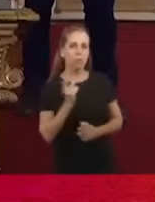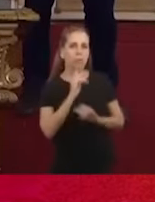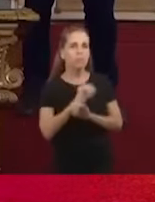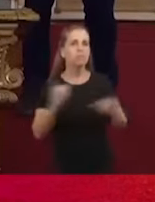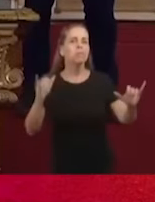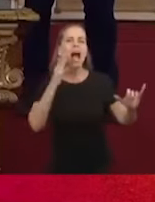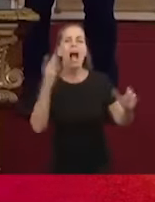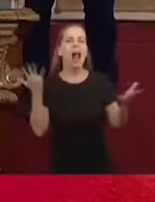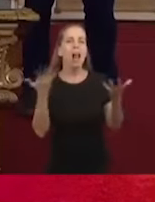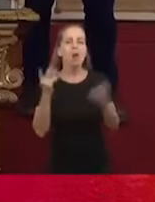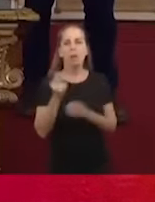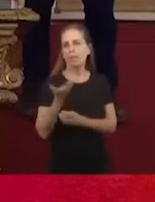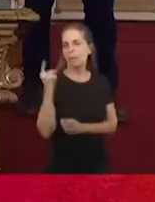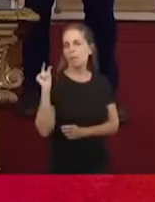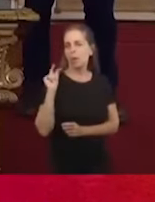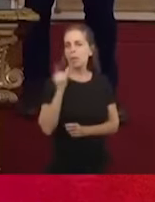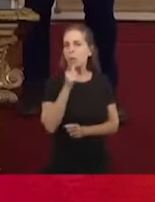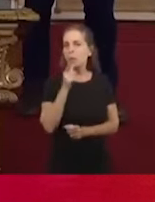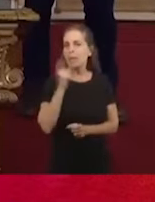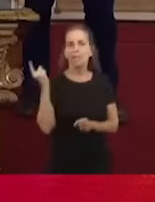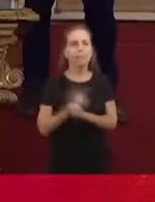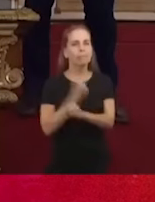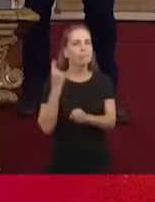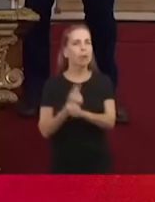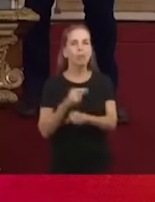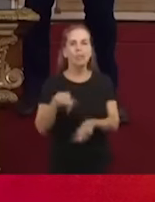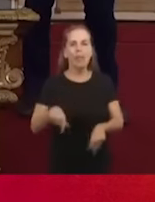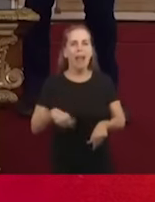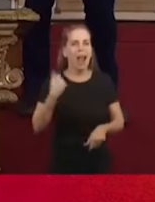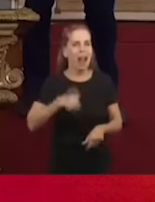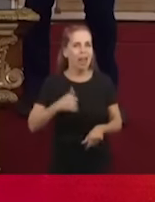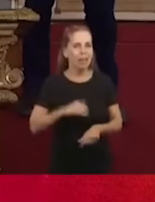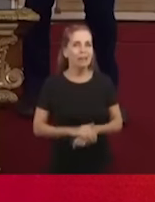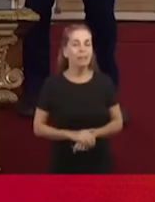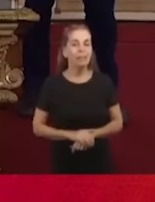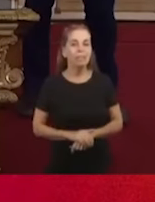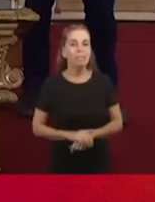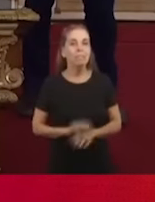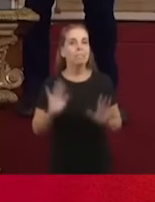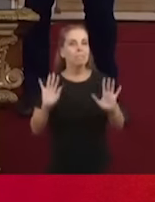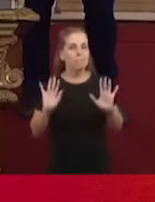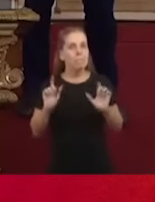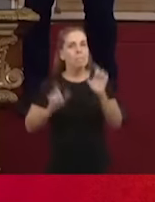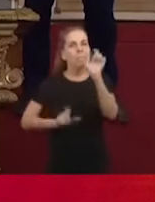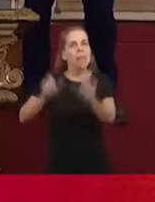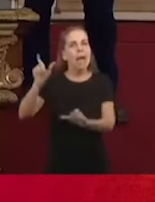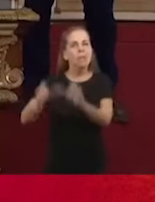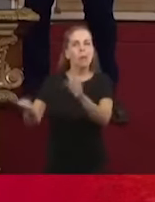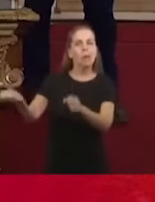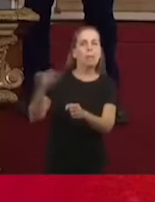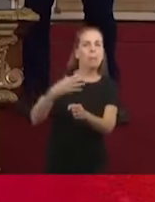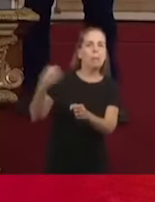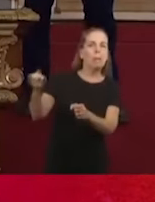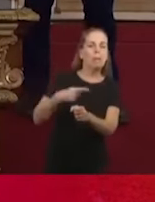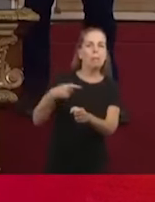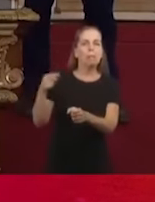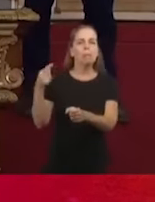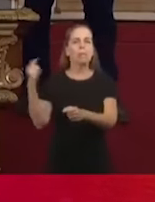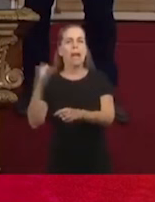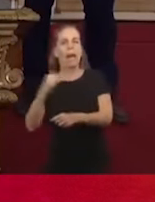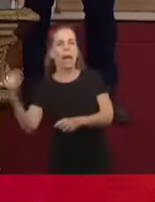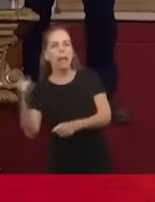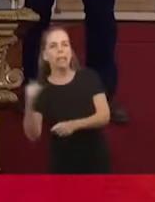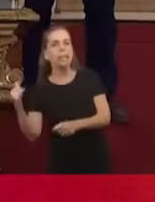ley Bases, ¿no?, la ley Ómnibus también, como la conocemos en Argentina, que es un megaproyecto de ley junto con el paquete